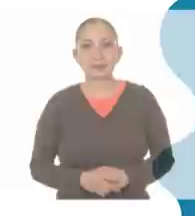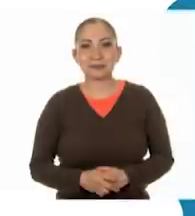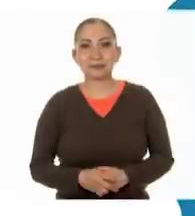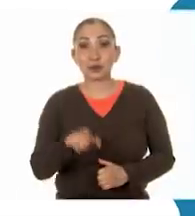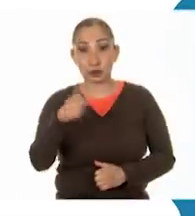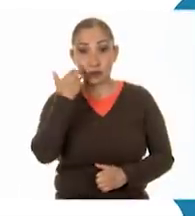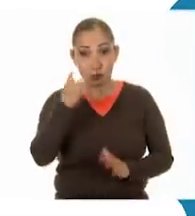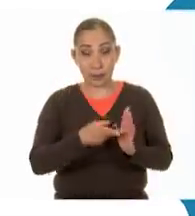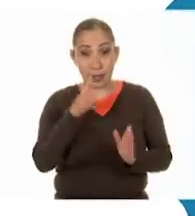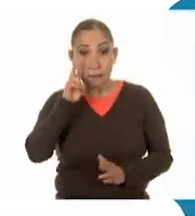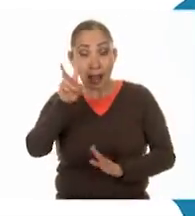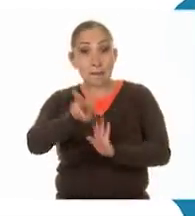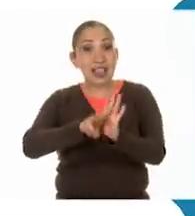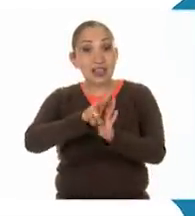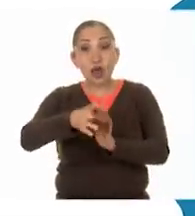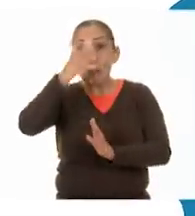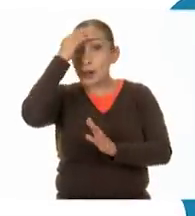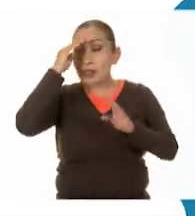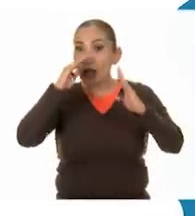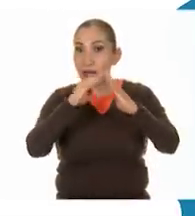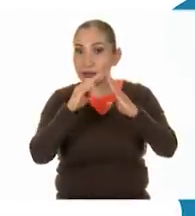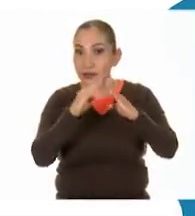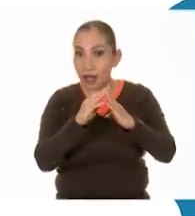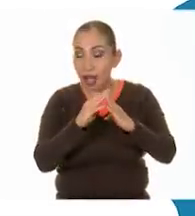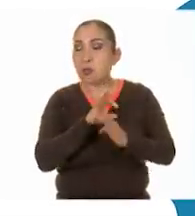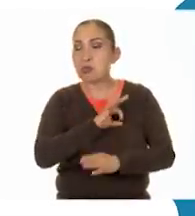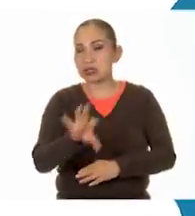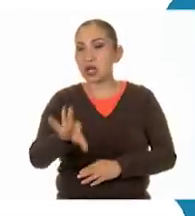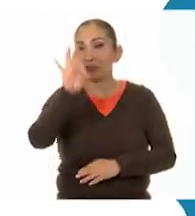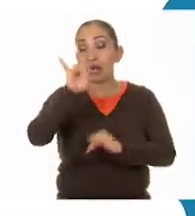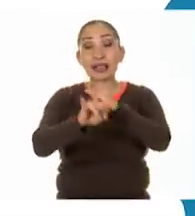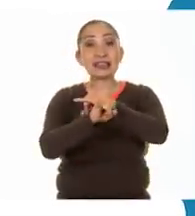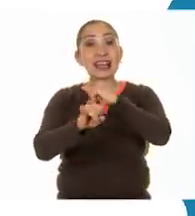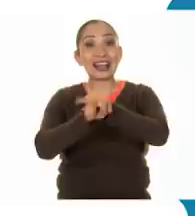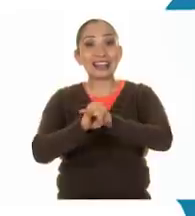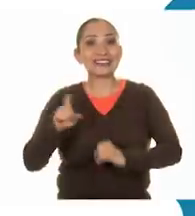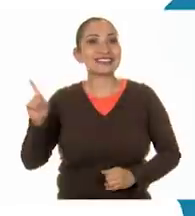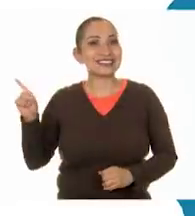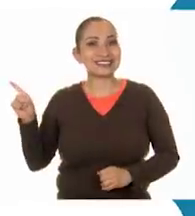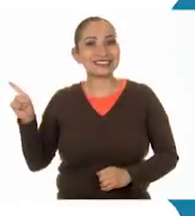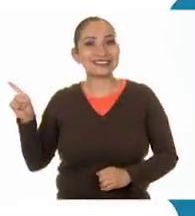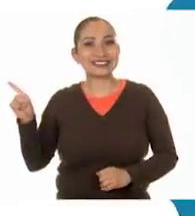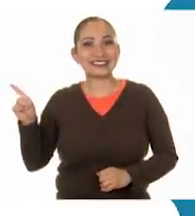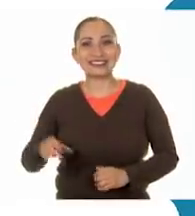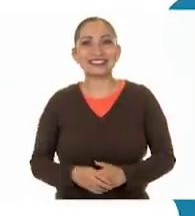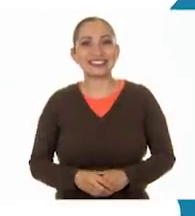Si quieres volver a ver los programas de Aprende en Casa, los puedes encontrar en la siguiente